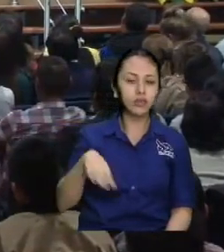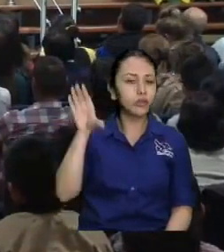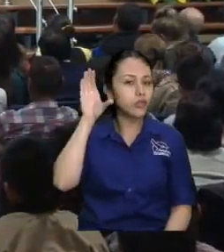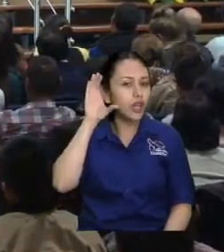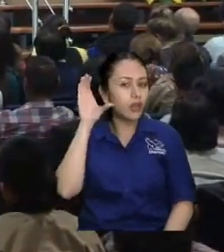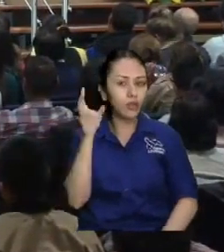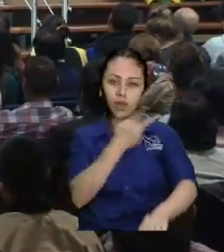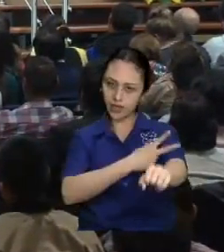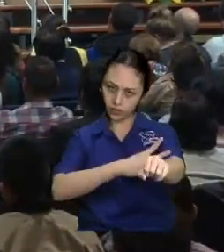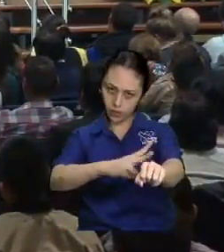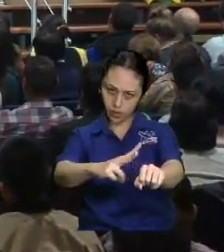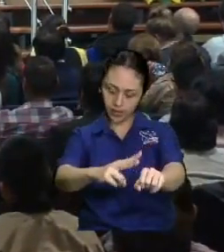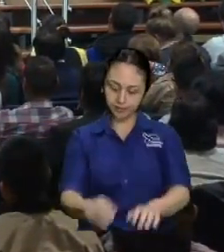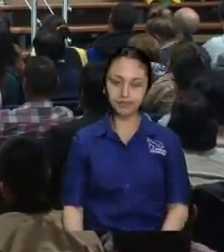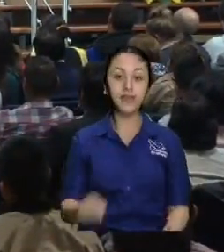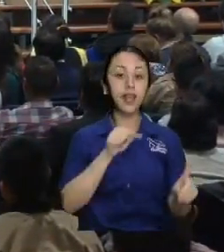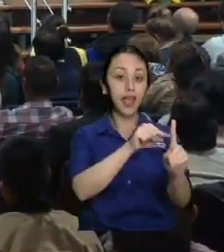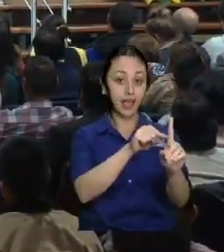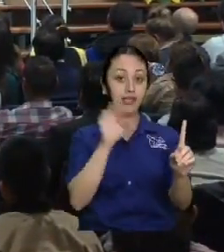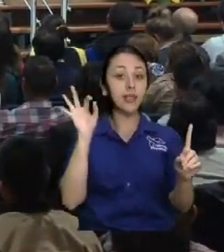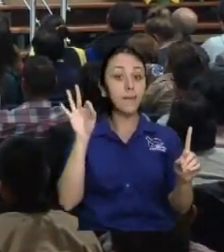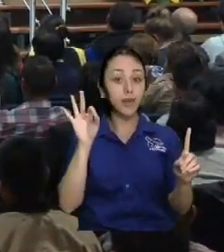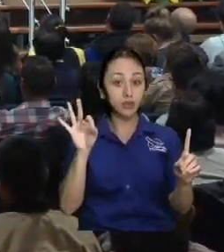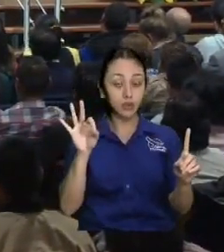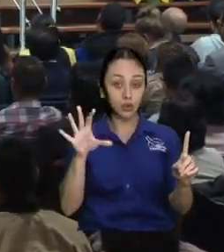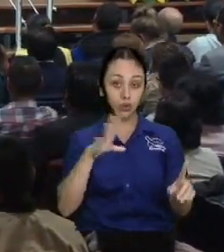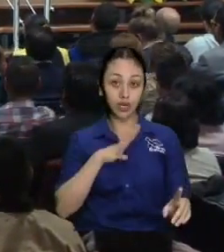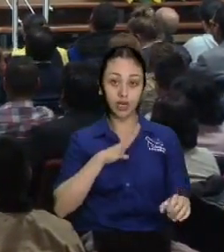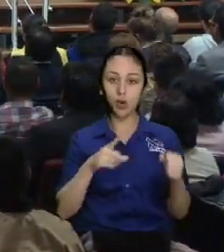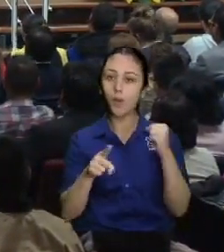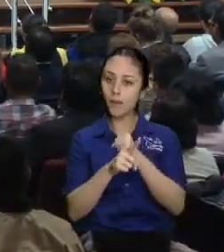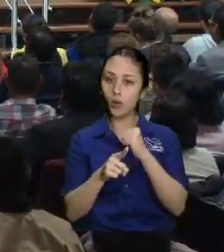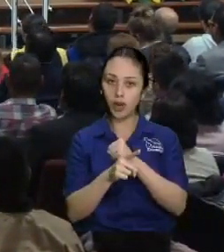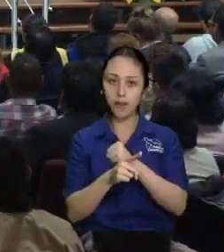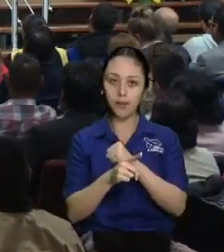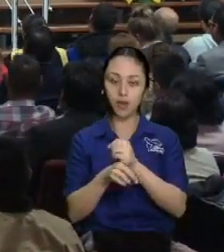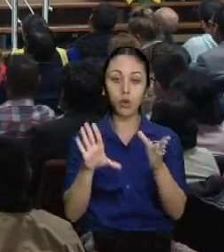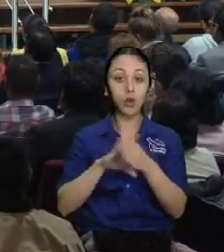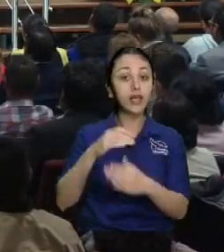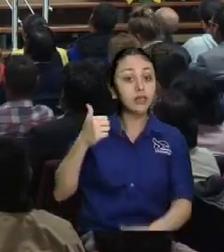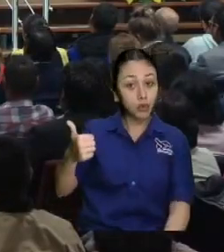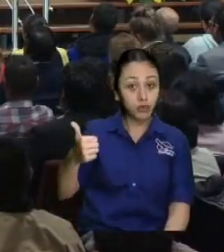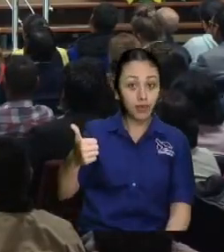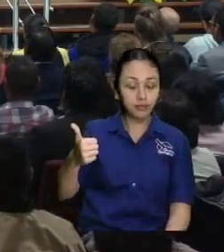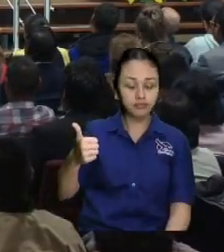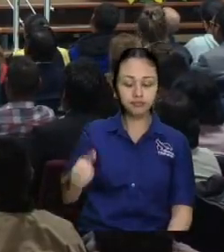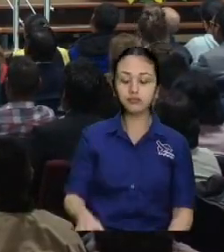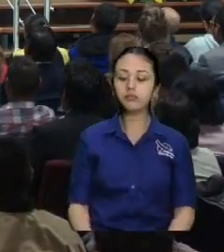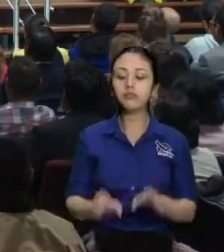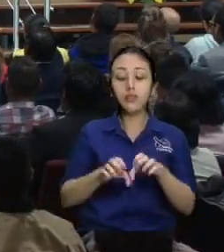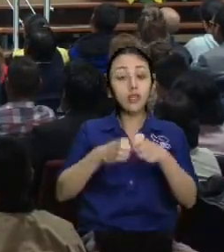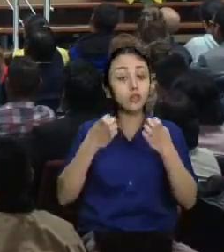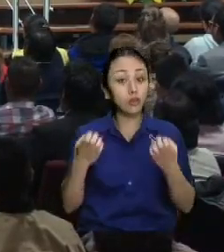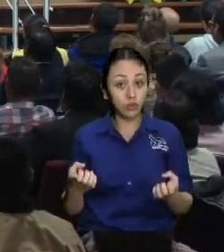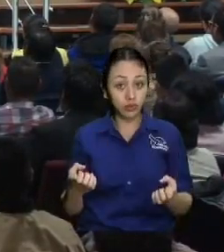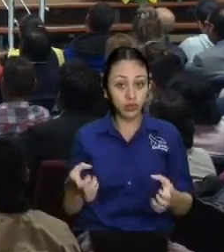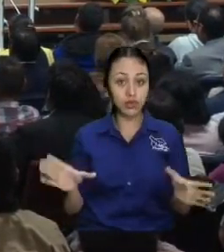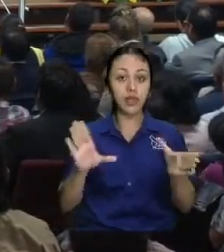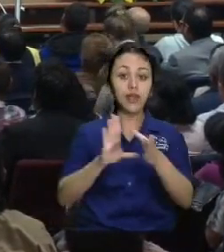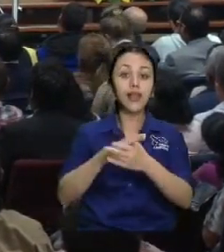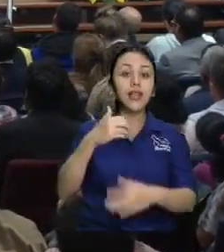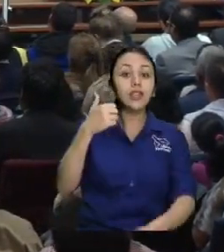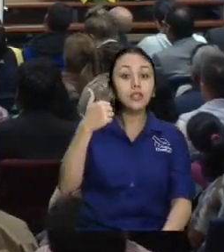pequeño contratiempo ahí en África y se alegaron con su esposa. Entonces, la esposa